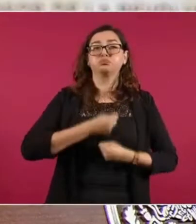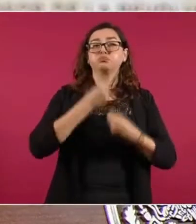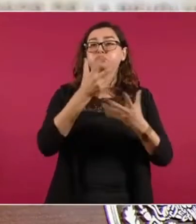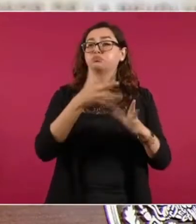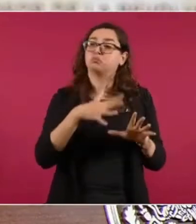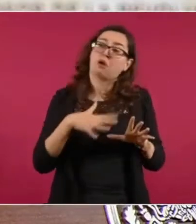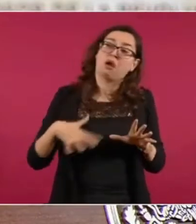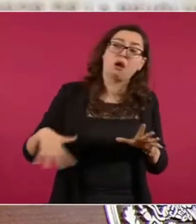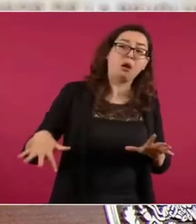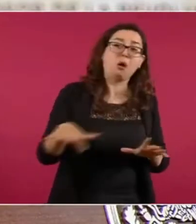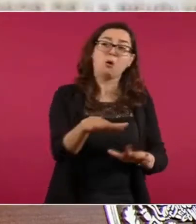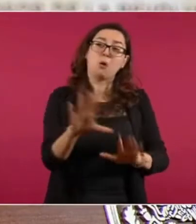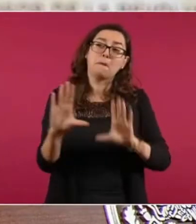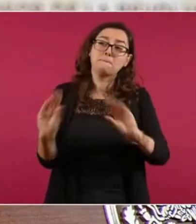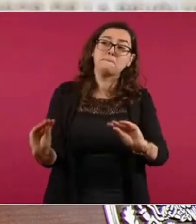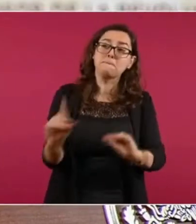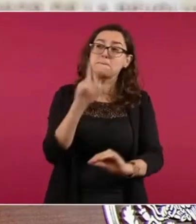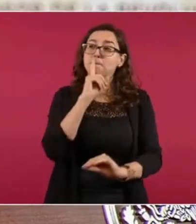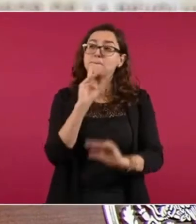los únicos.